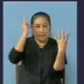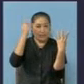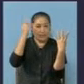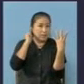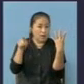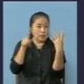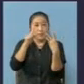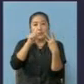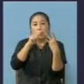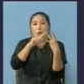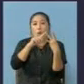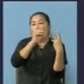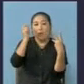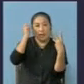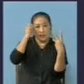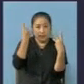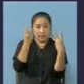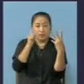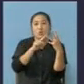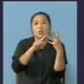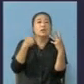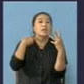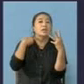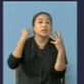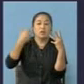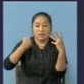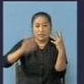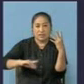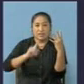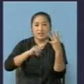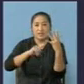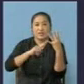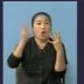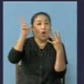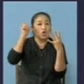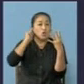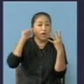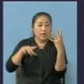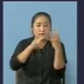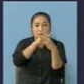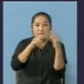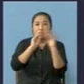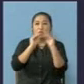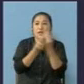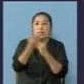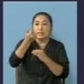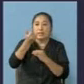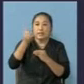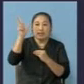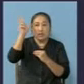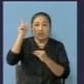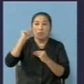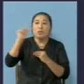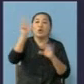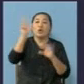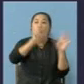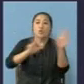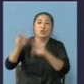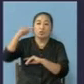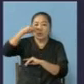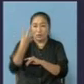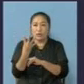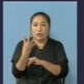60.874. Y un hogar compuesto por cinco integrantes, un varón, una mujer, ambos de 30 años, tres hijos